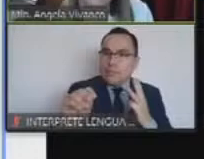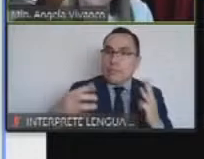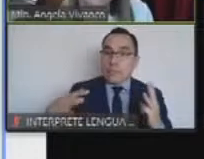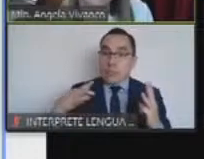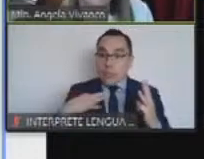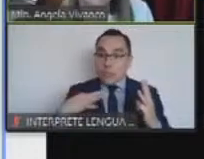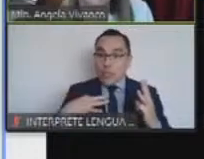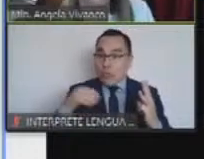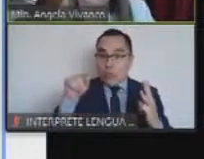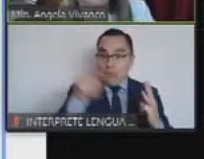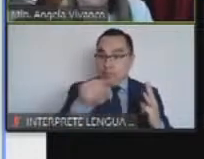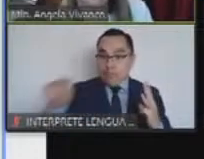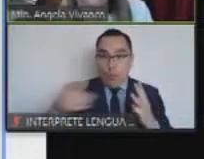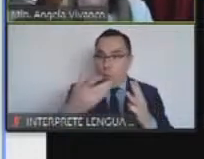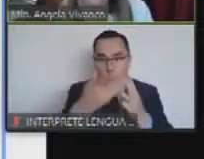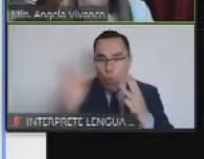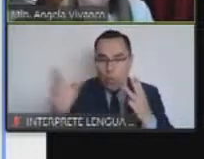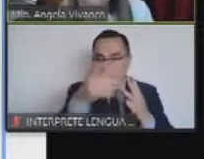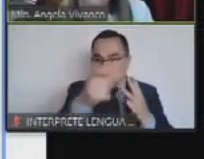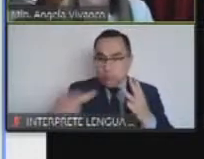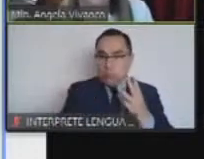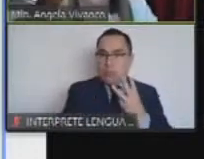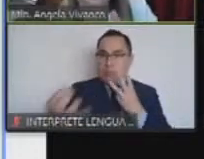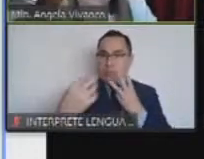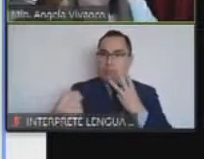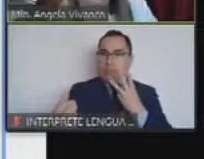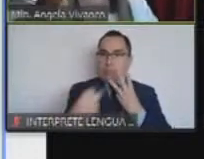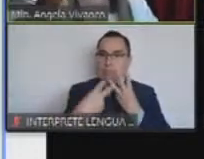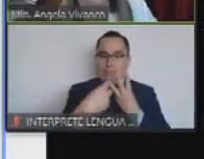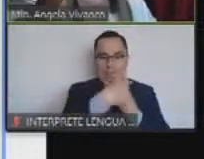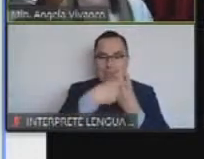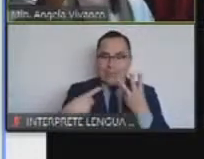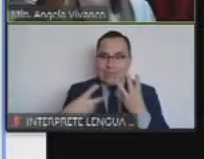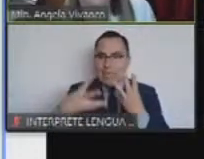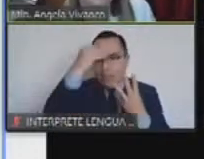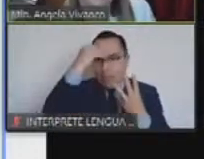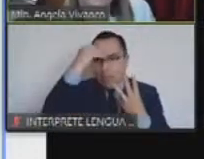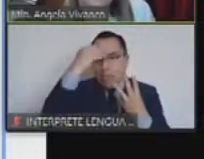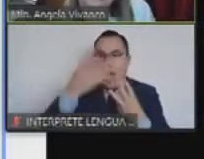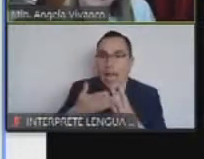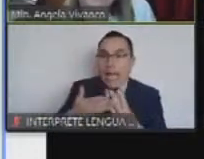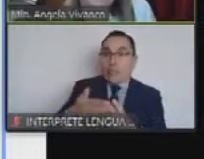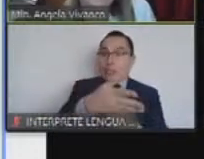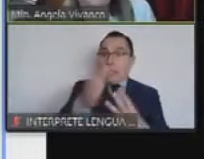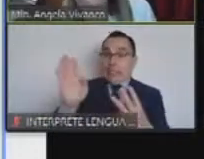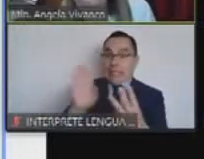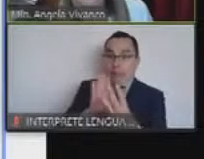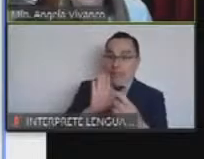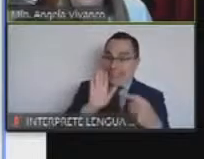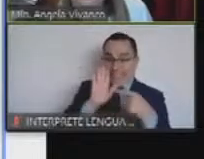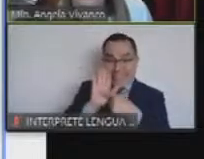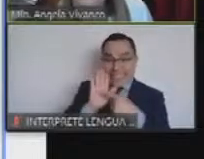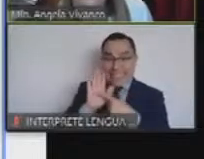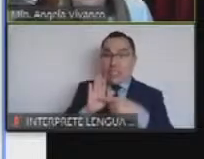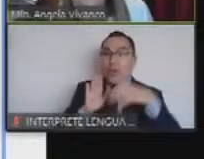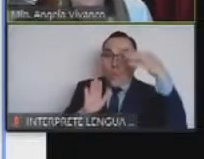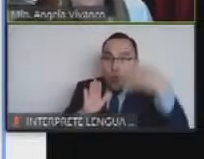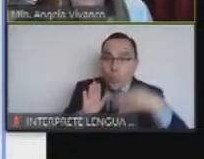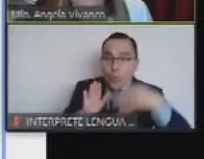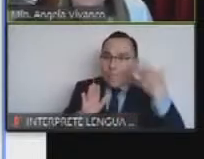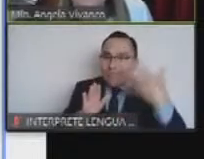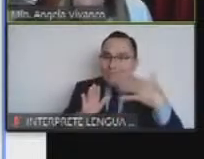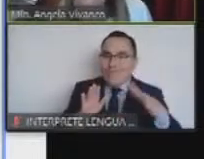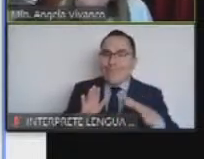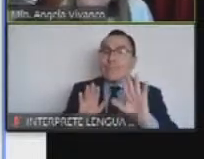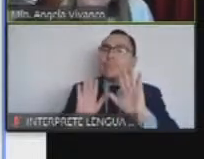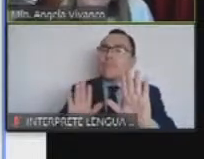tengan eficacia y constituyan de alguna manera un trasfondo jurídico importante. El acceso a la información pública se ha